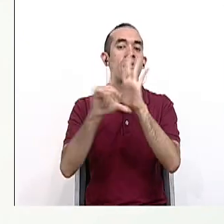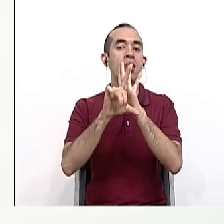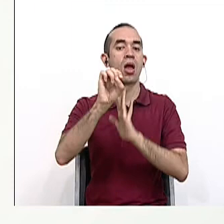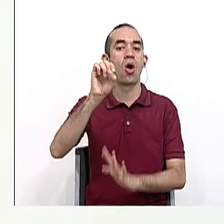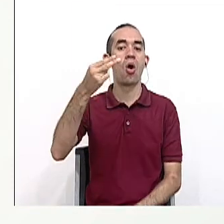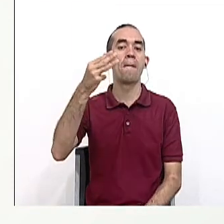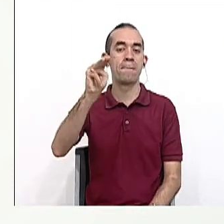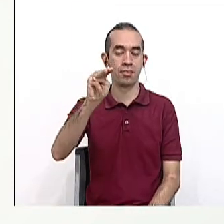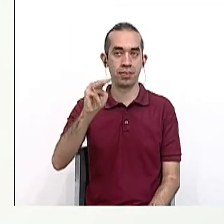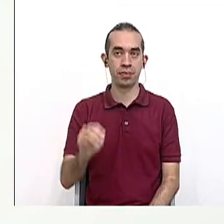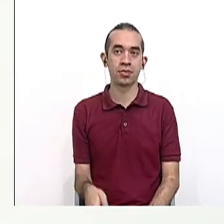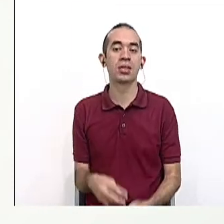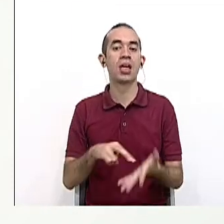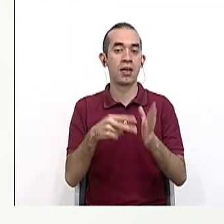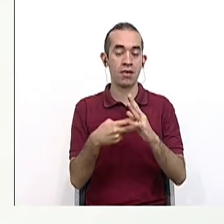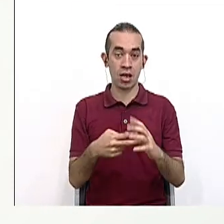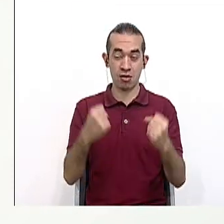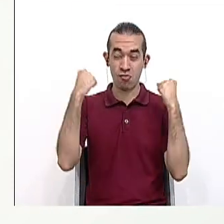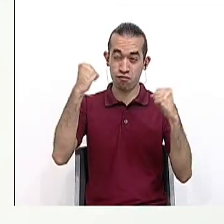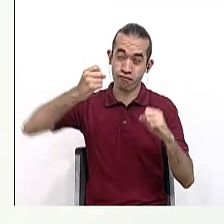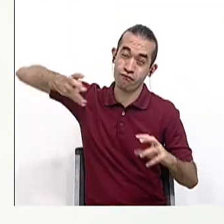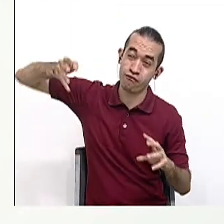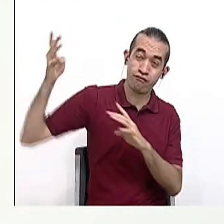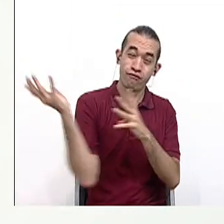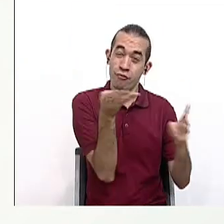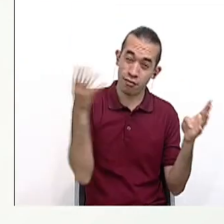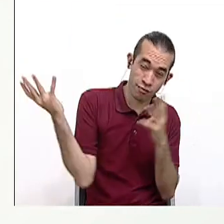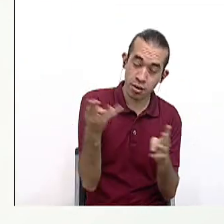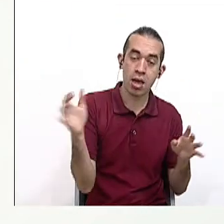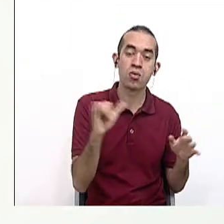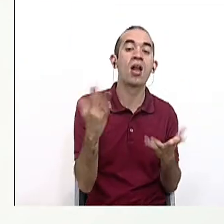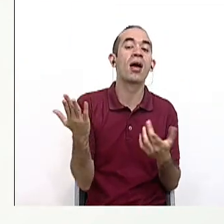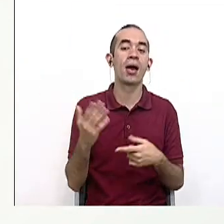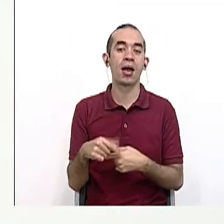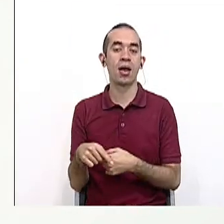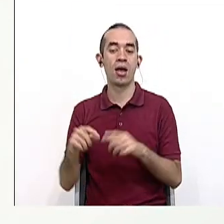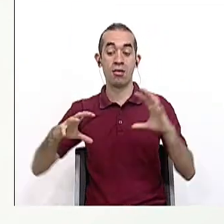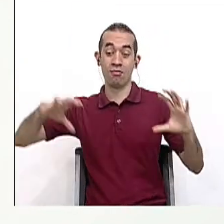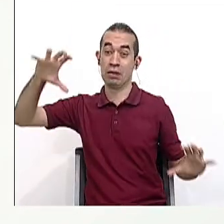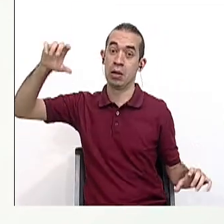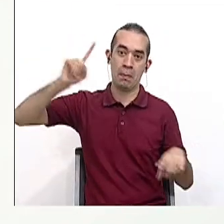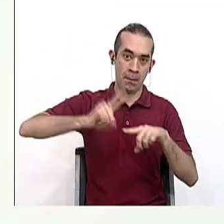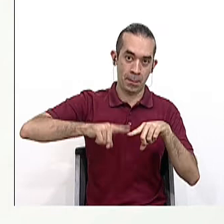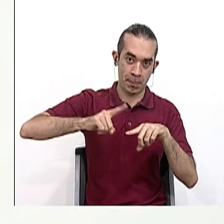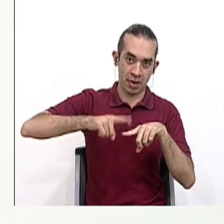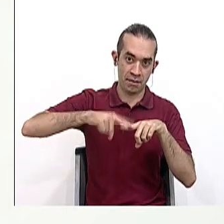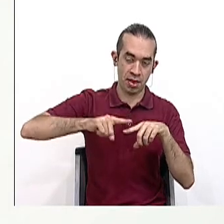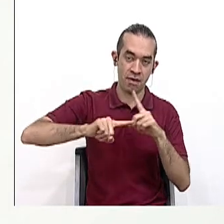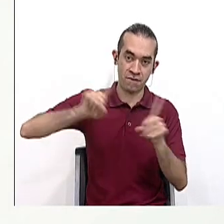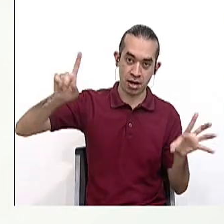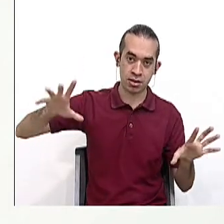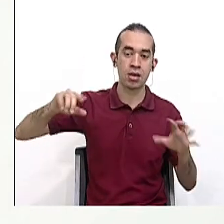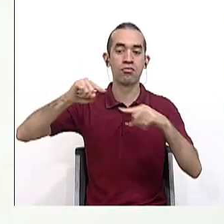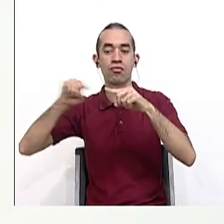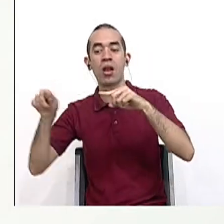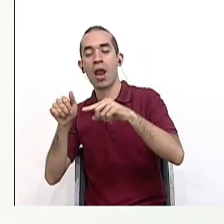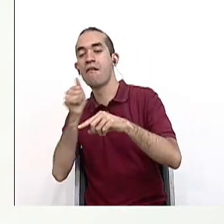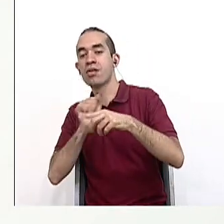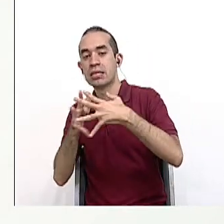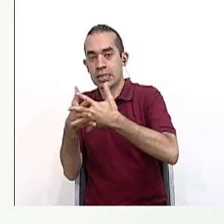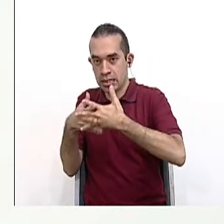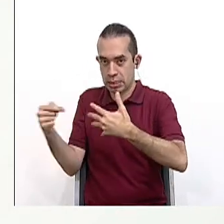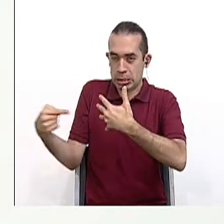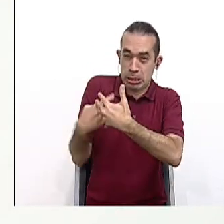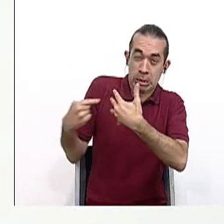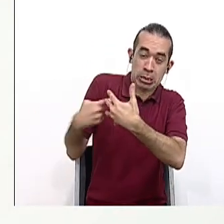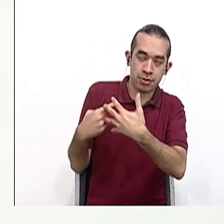dice que la intensidad de la corriente es igual a la diferencia de potencial entre resistencia. No olvidemos las unidades de medida. La intensidad de la corriente